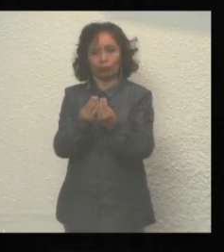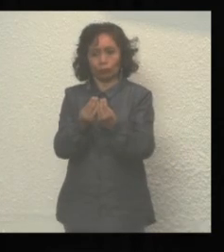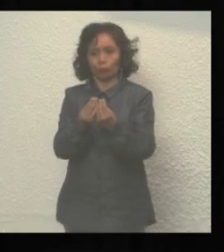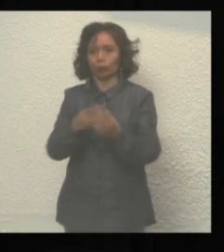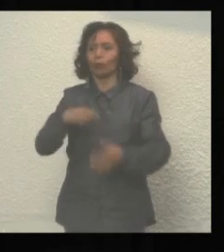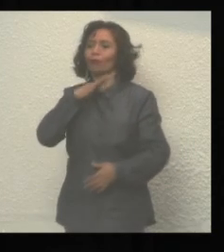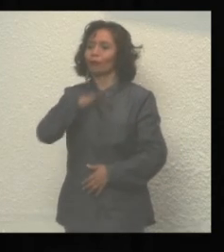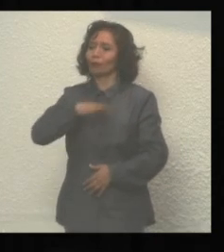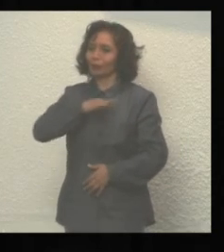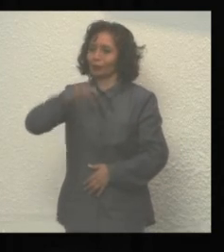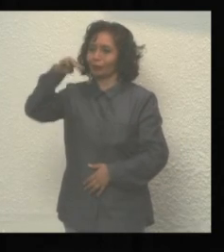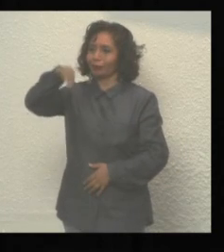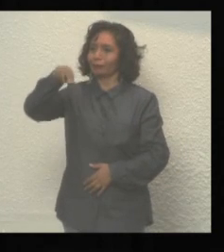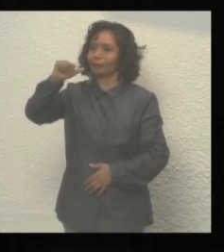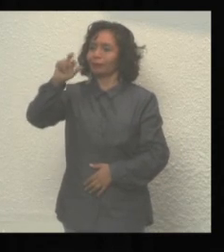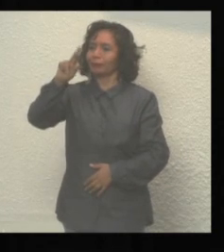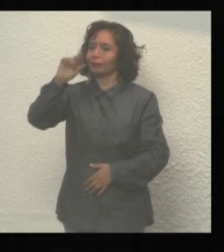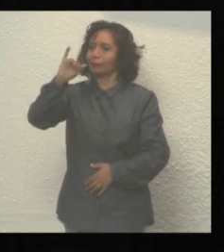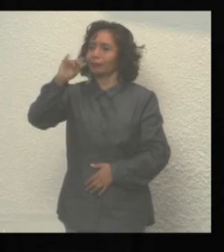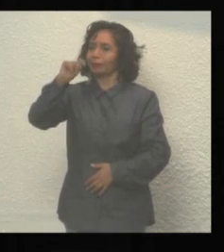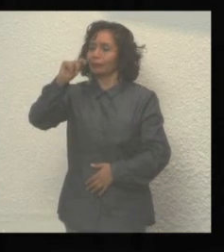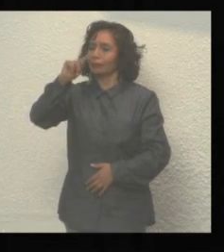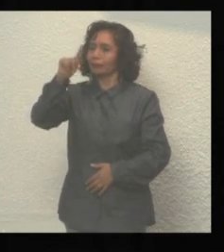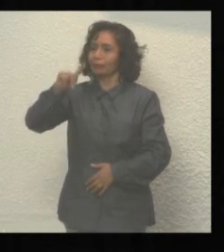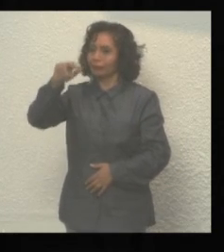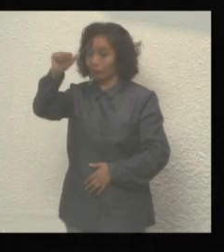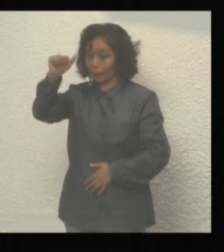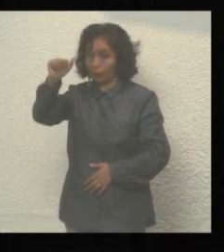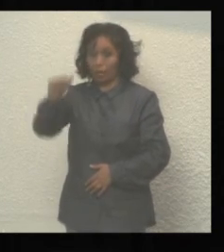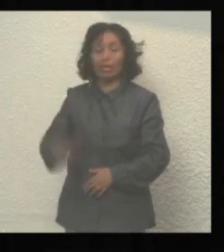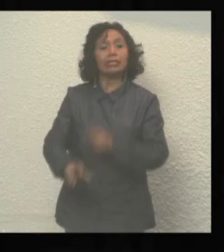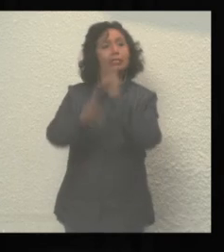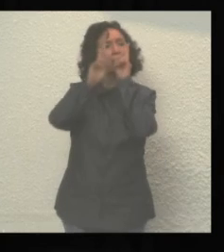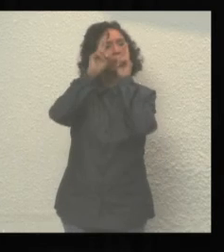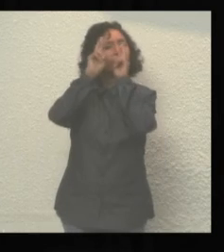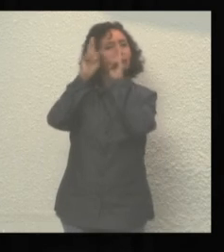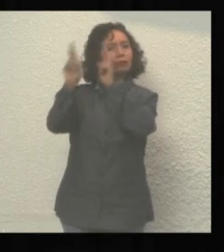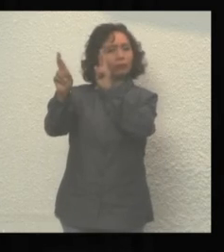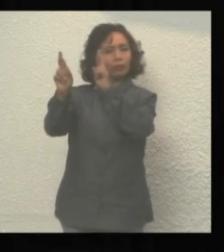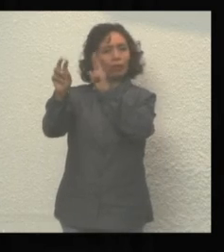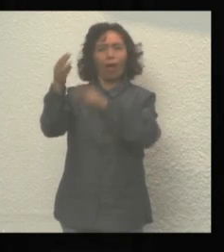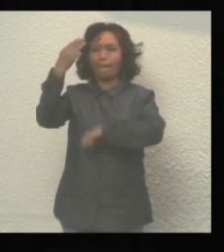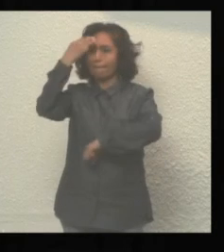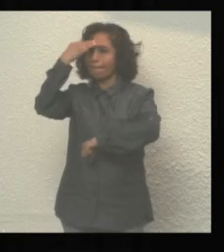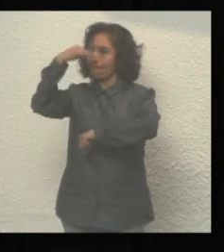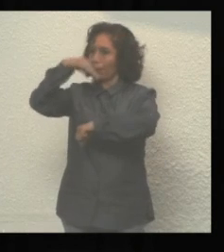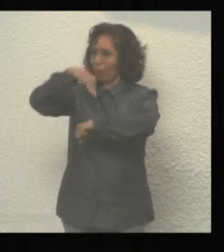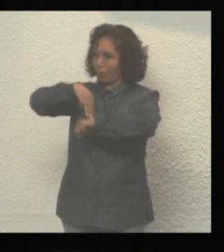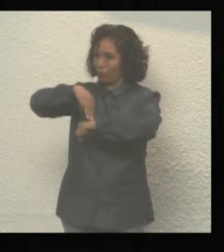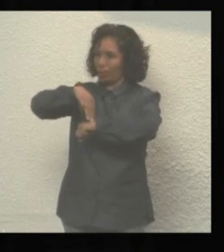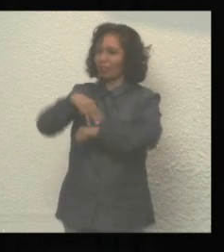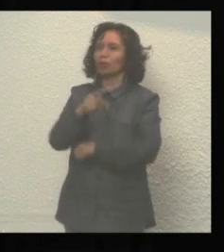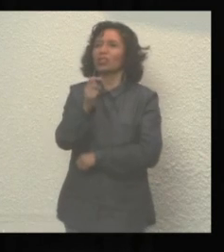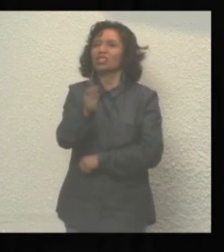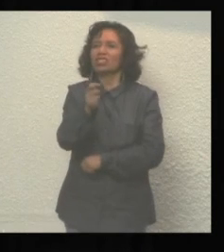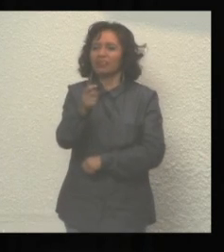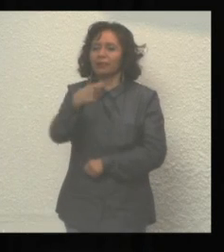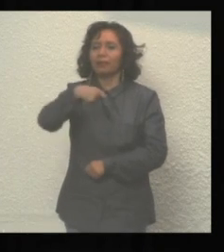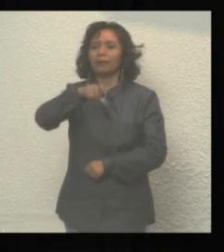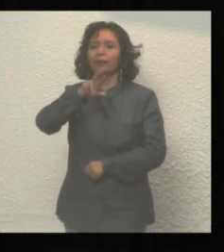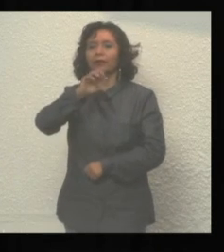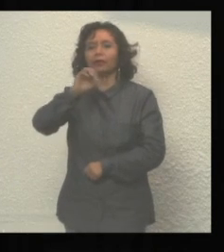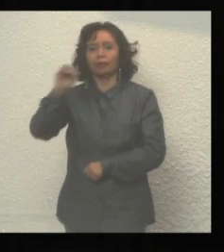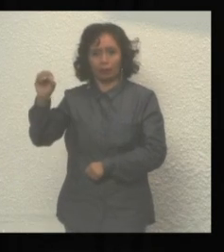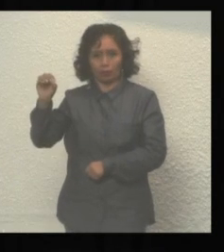Felicidades, Maritza. Y mi mayor reconocimiento a la memoria de lo que significa para Quintana Roo